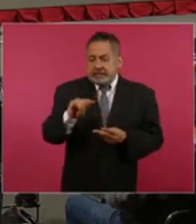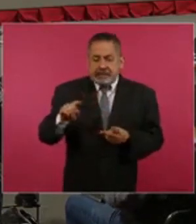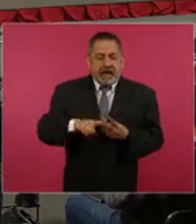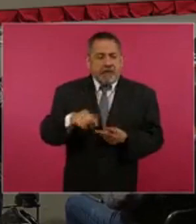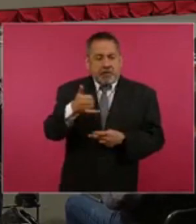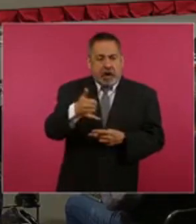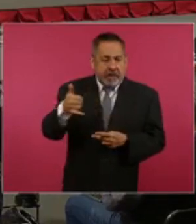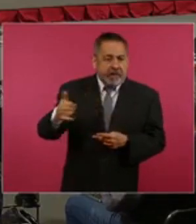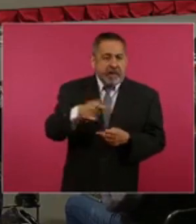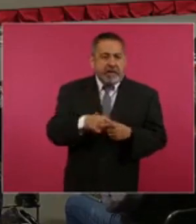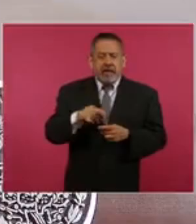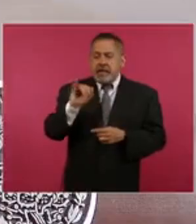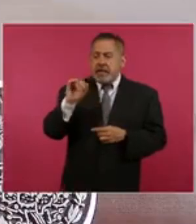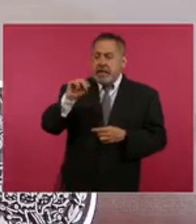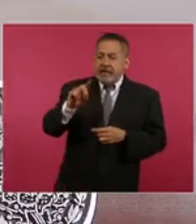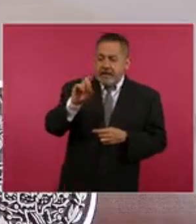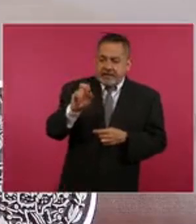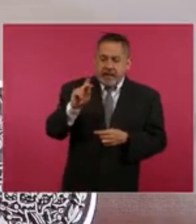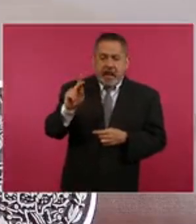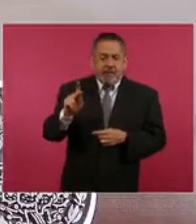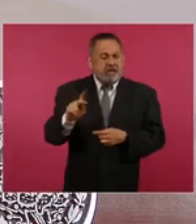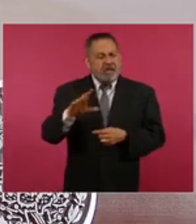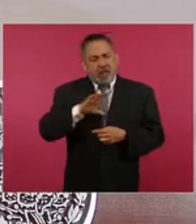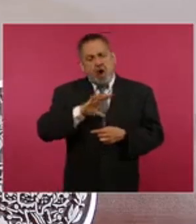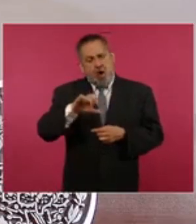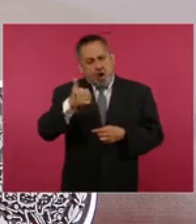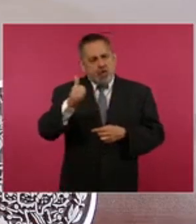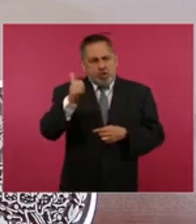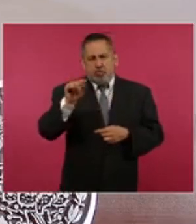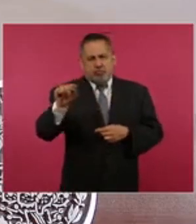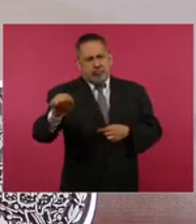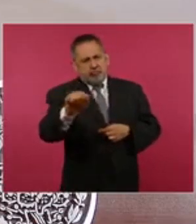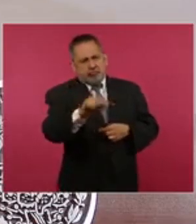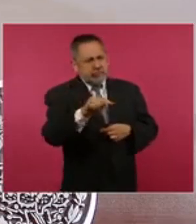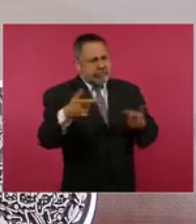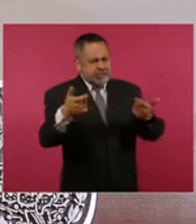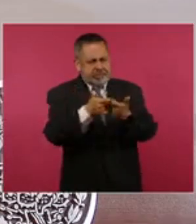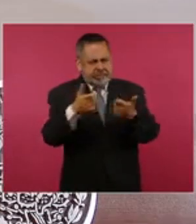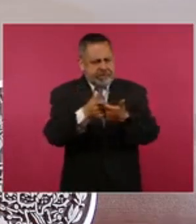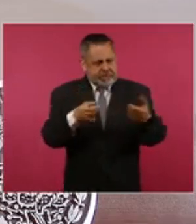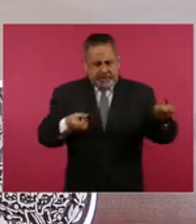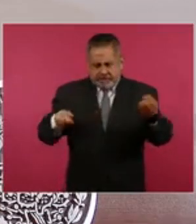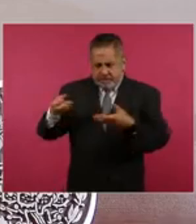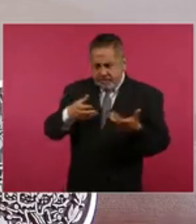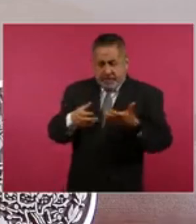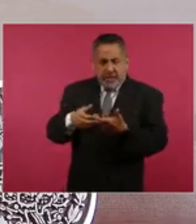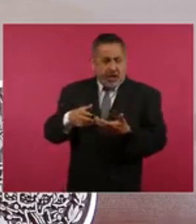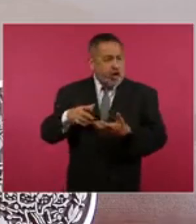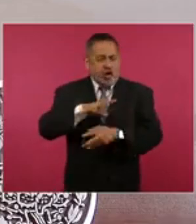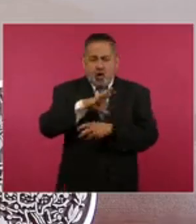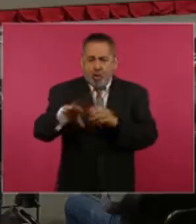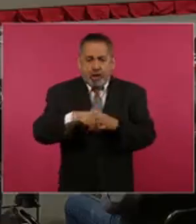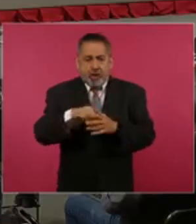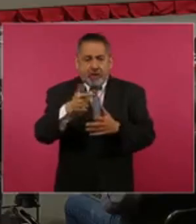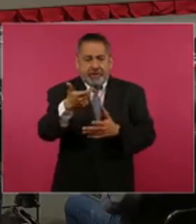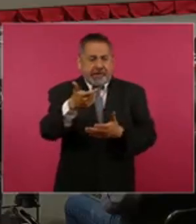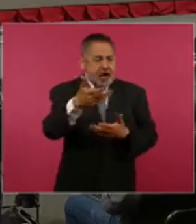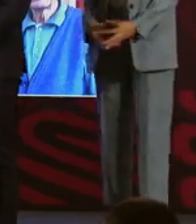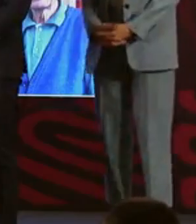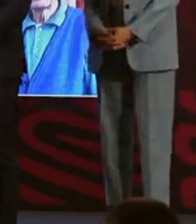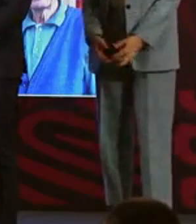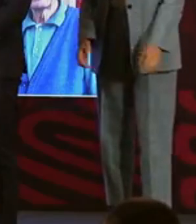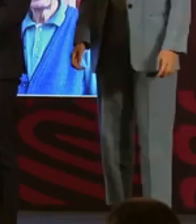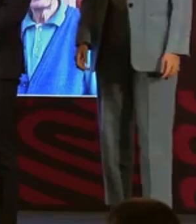Infonavit y el INDEP, así como otras fuentes de financiamiento, deberán transferir los recursos al